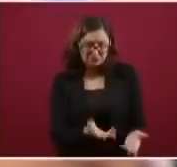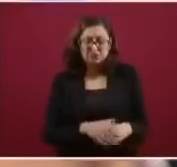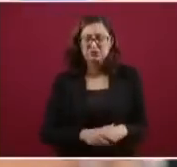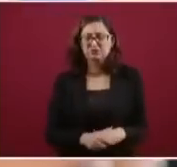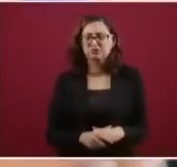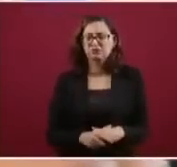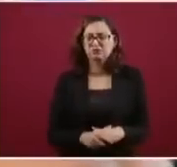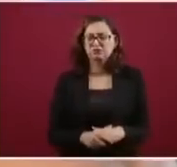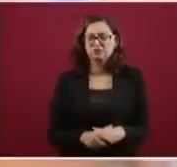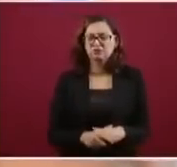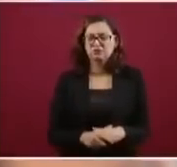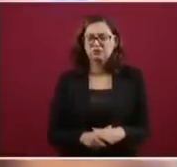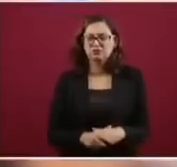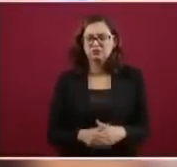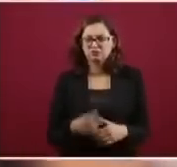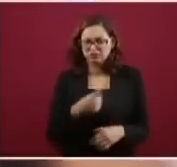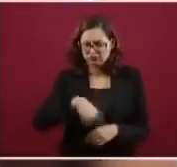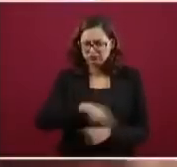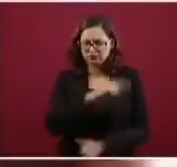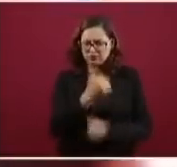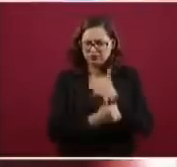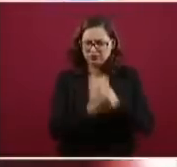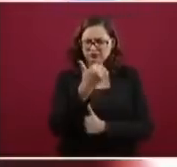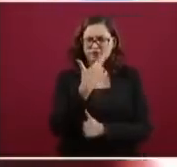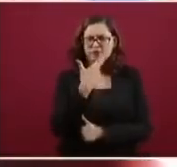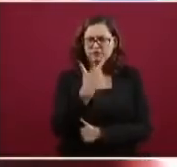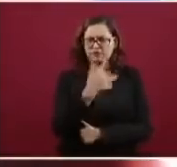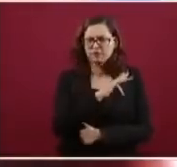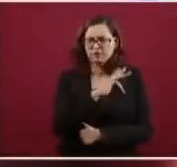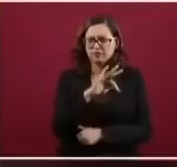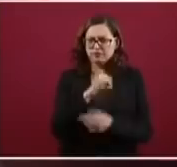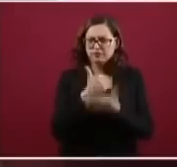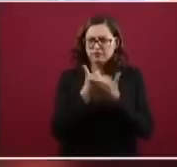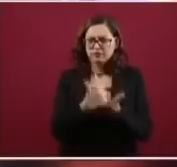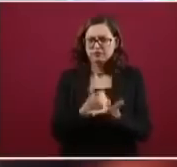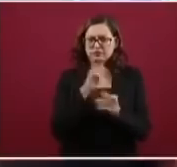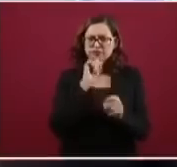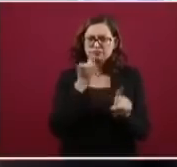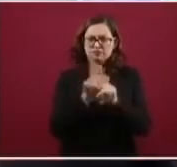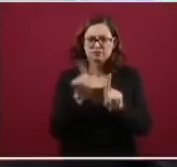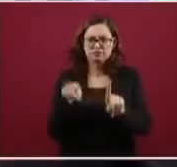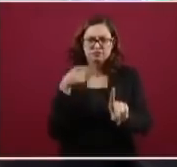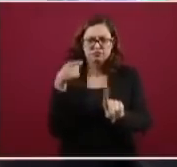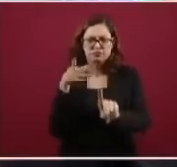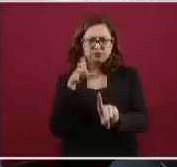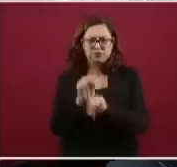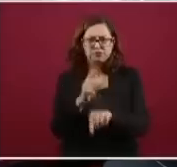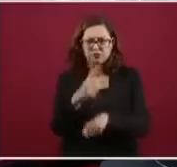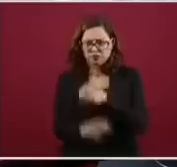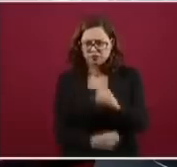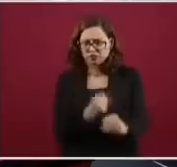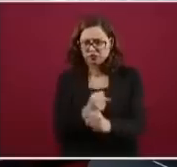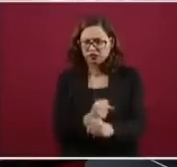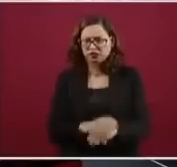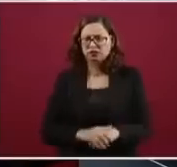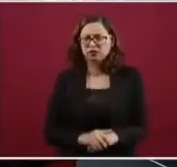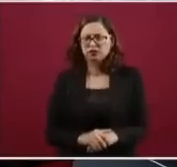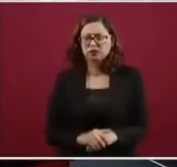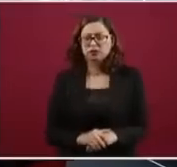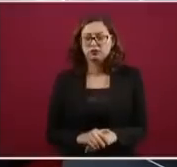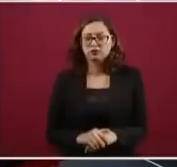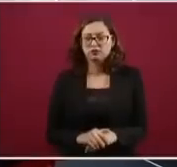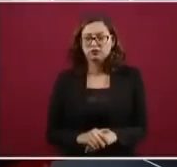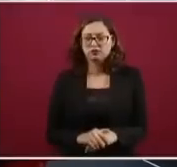subastas a los privados podría también ayudar en llegar a esa meta para el año que entra para el